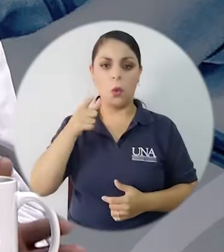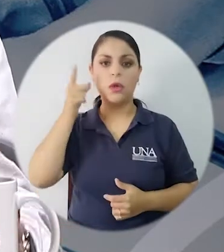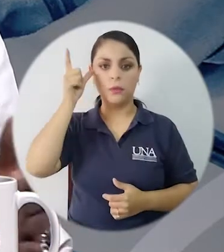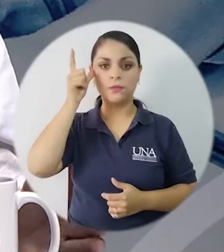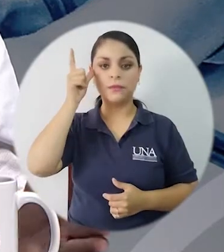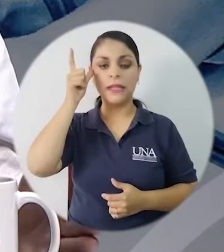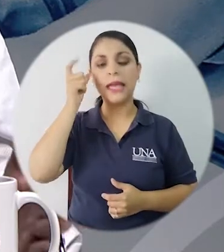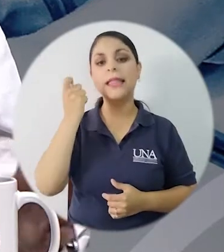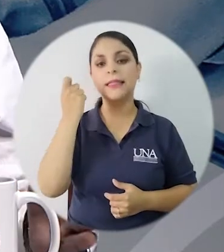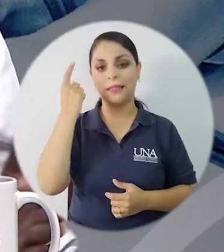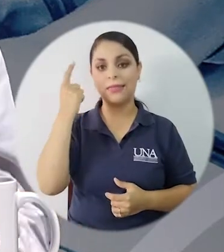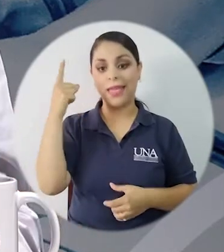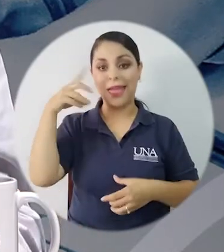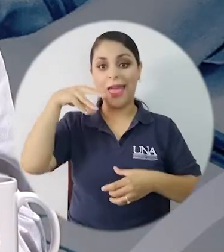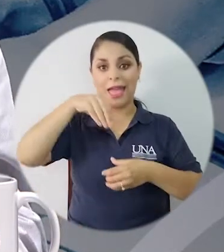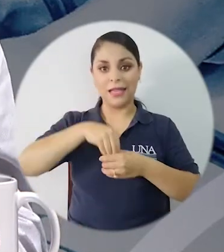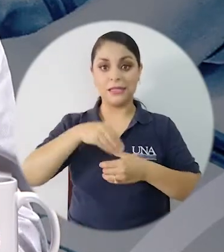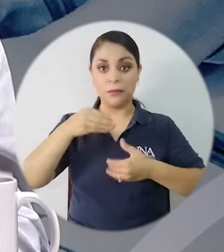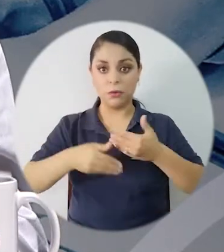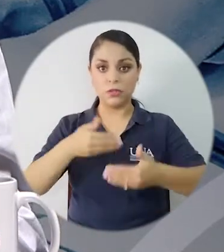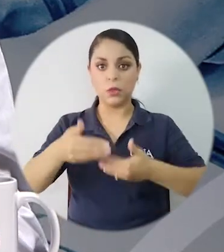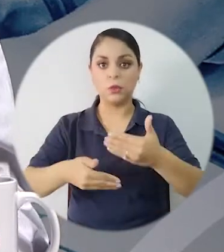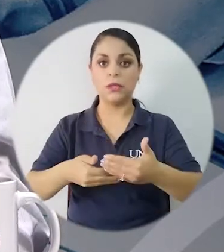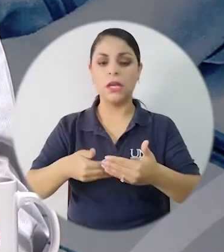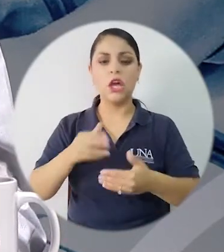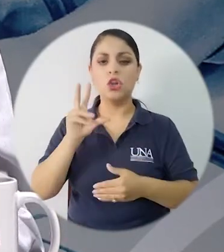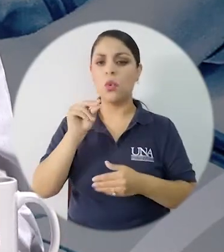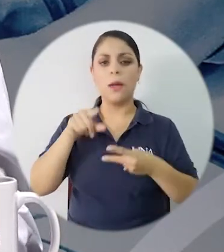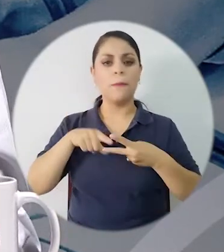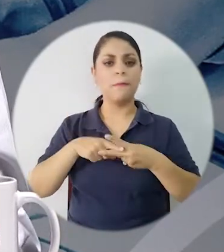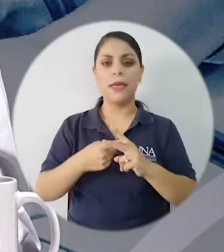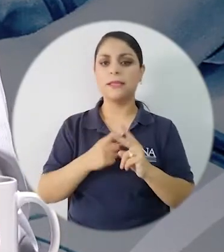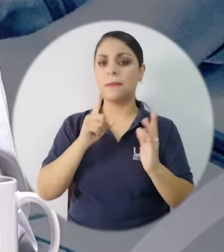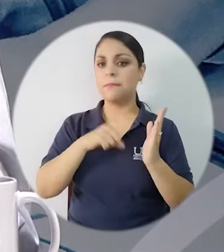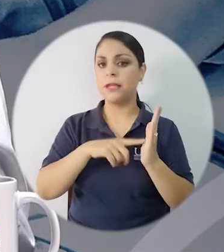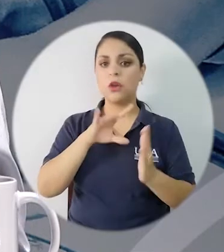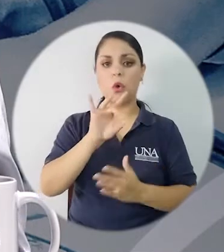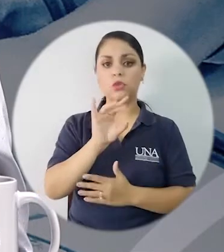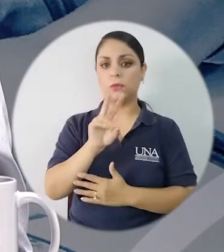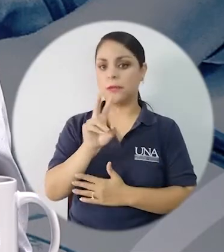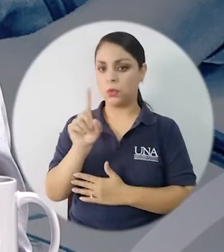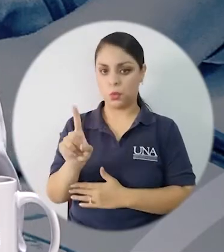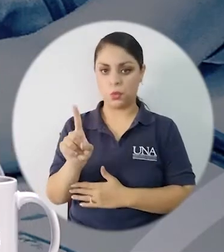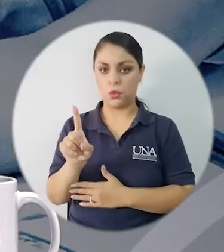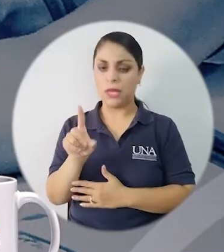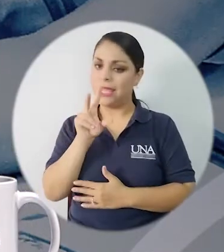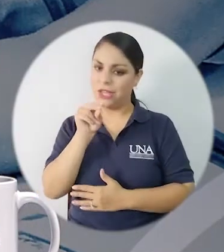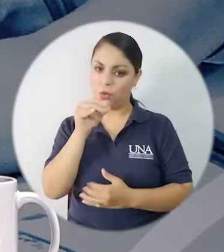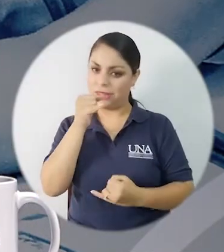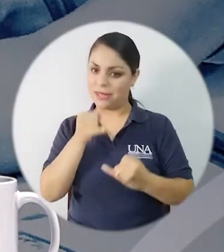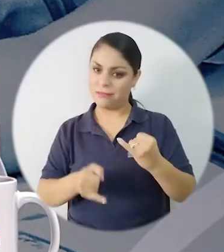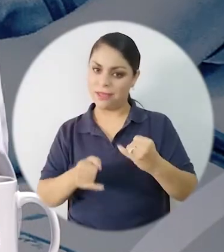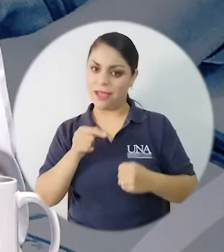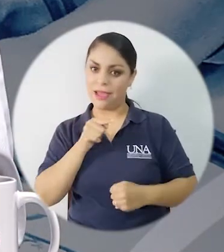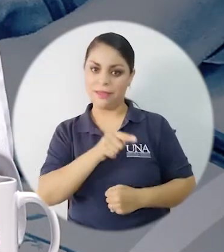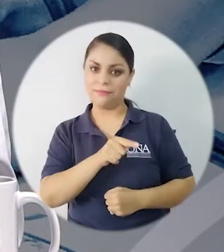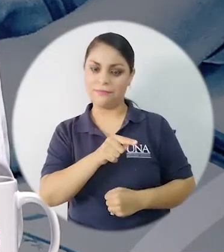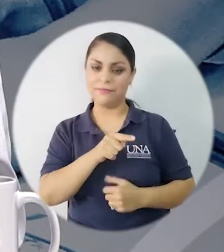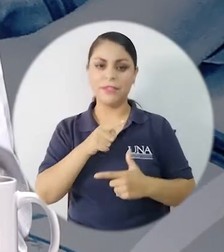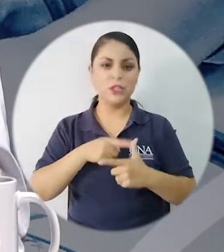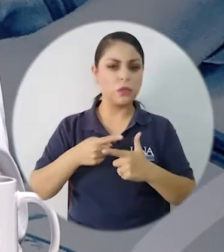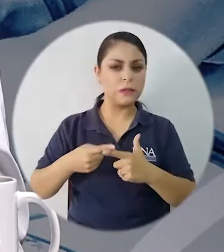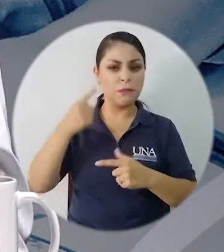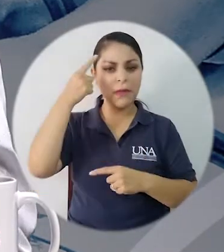entenderlo dentro de ese proceso. La independencia no inicia en 1821 y tampoco termina.